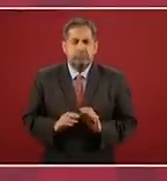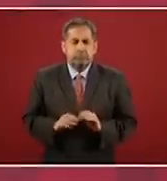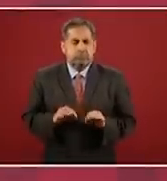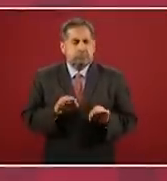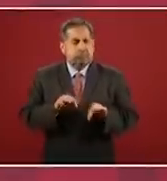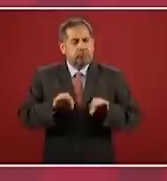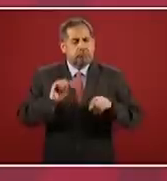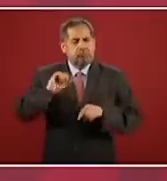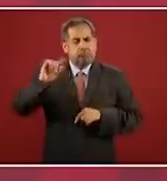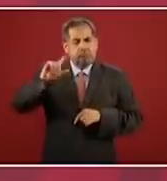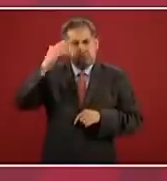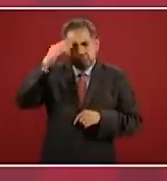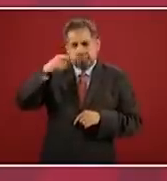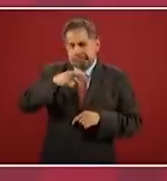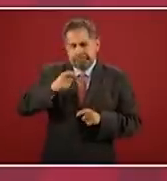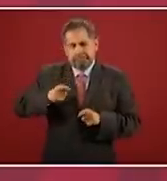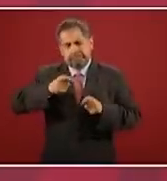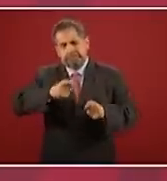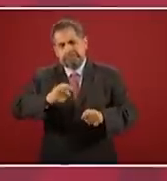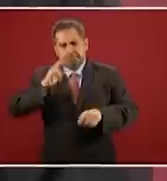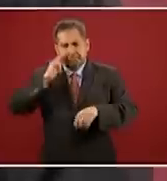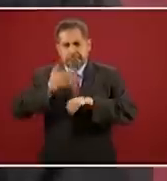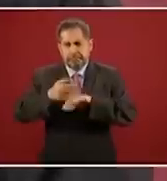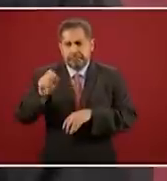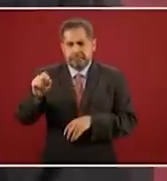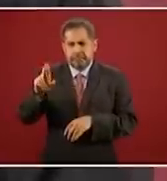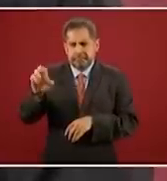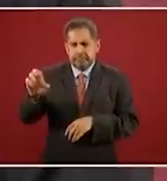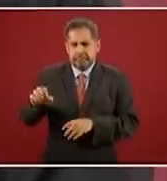diplomático, a ellos les corresponde.